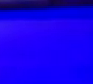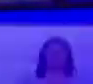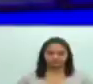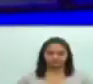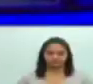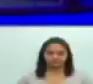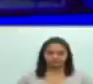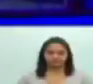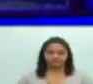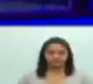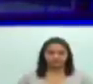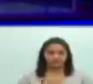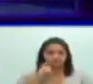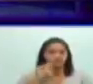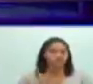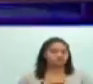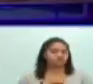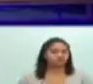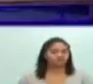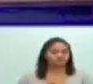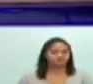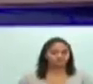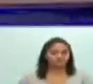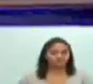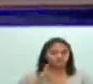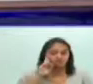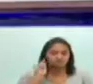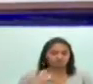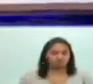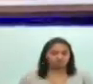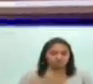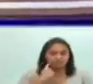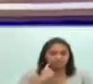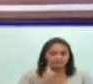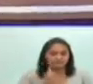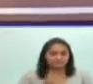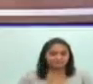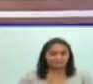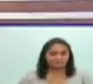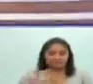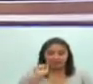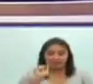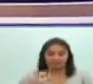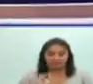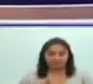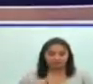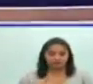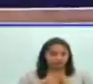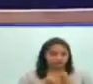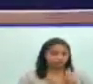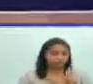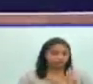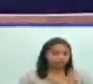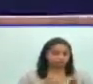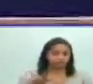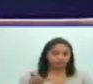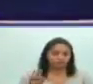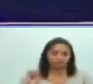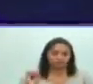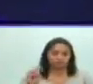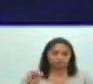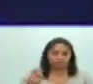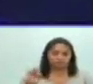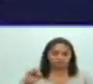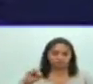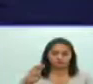Ahora les voy a proponer reconocer e identificar estos pronombres en un texto para ver